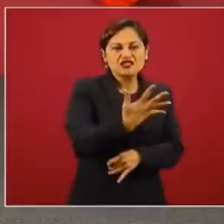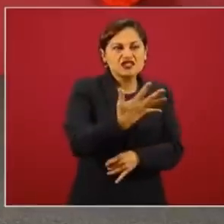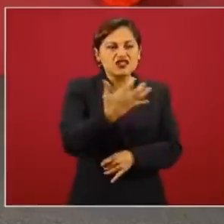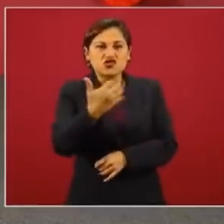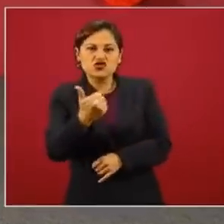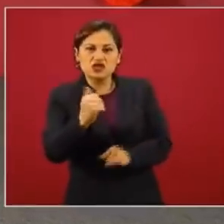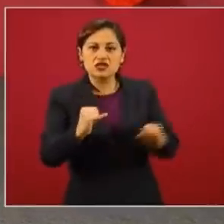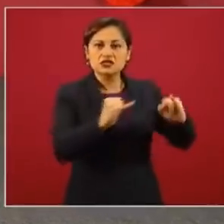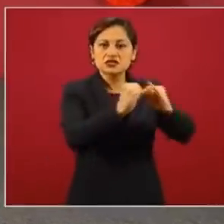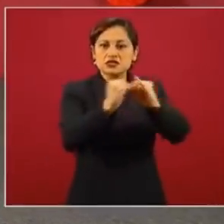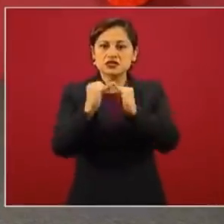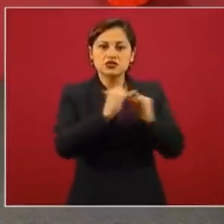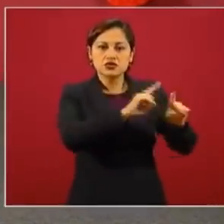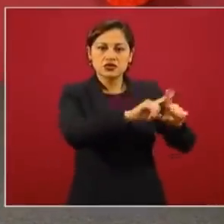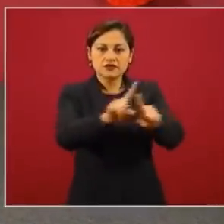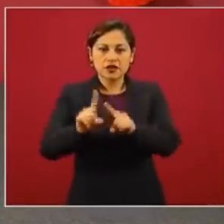organismos.